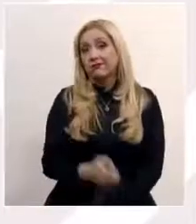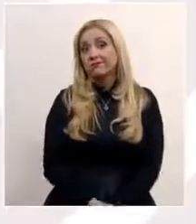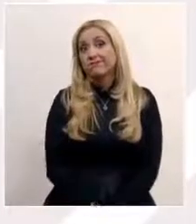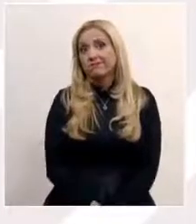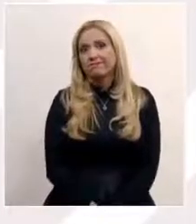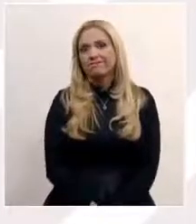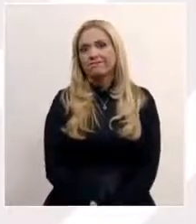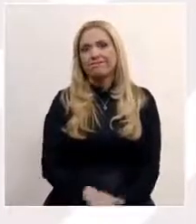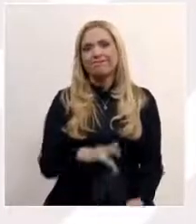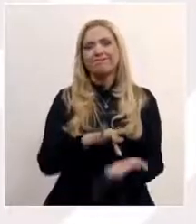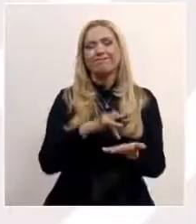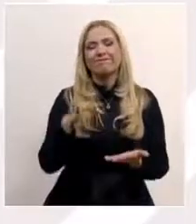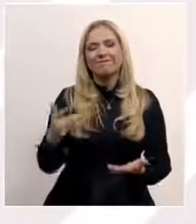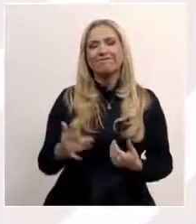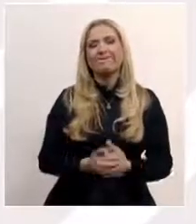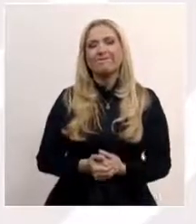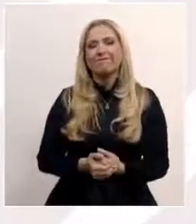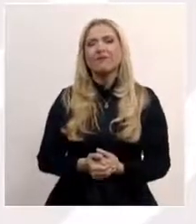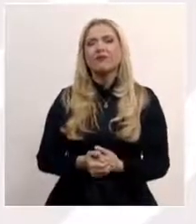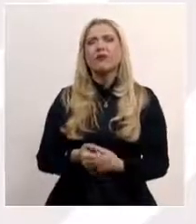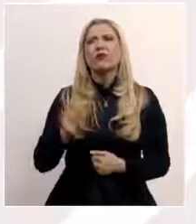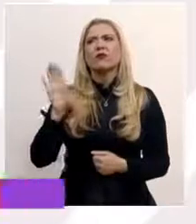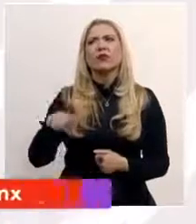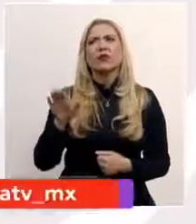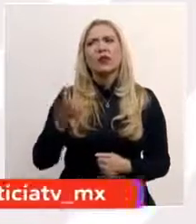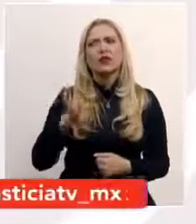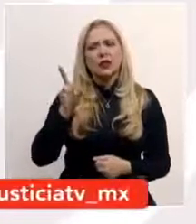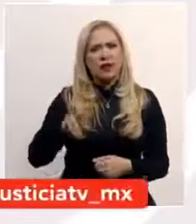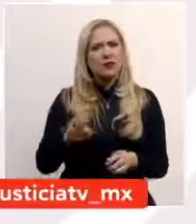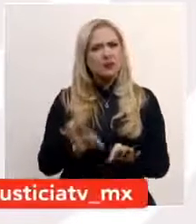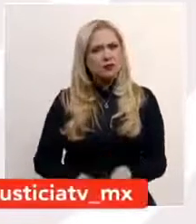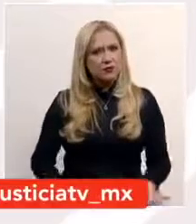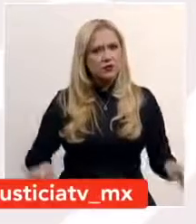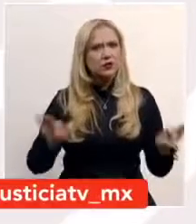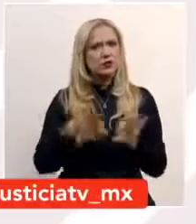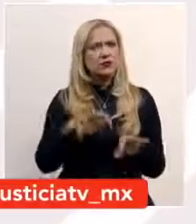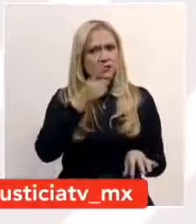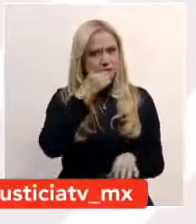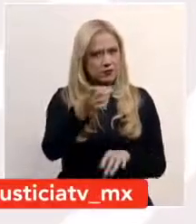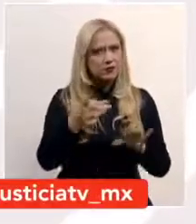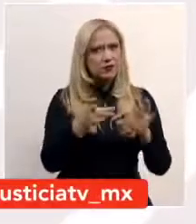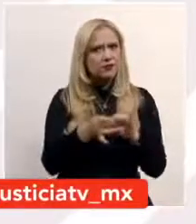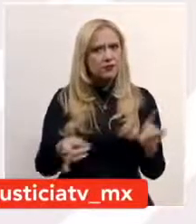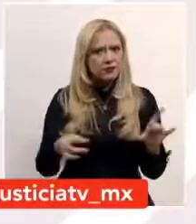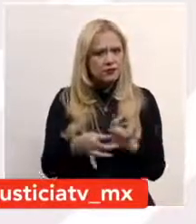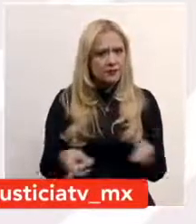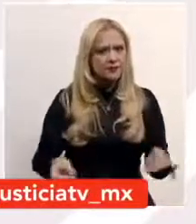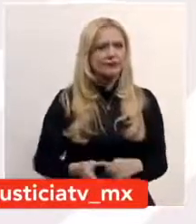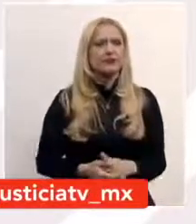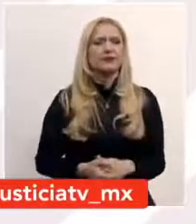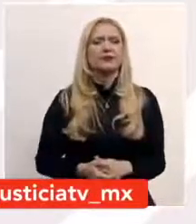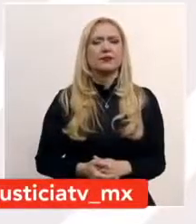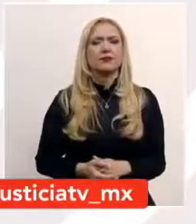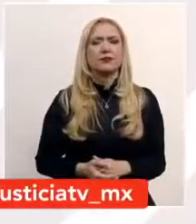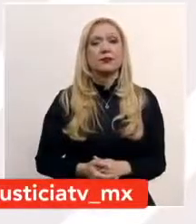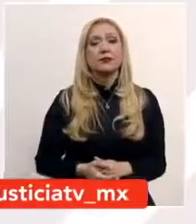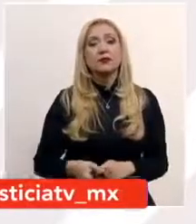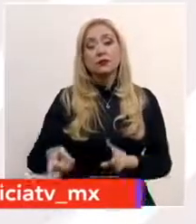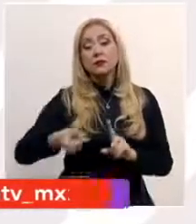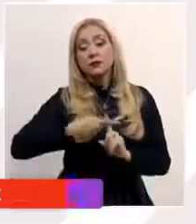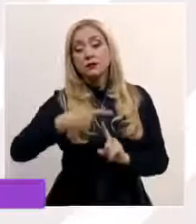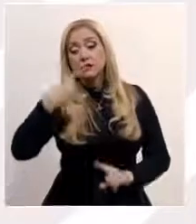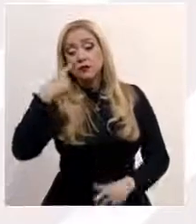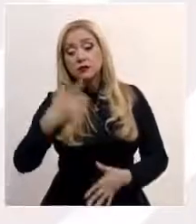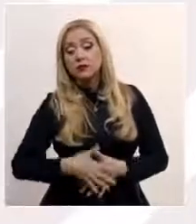Muchas gracias, Alfonso. Oye, es importante subrayar esto. Pedir pruebas de embarazo